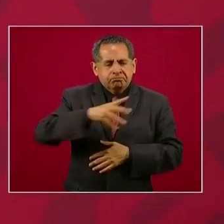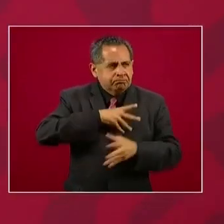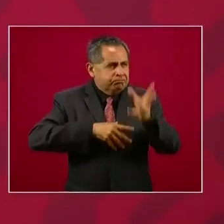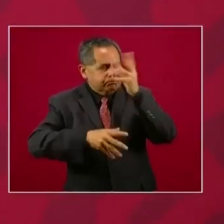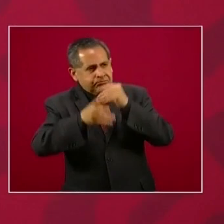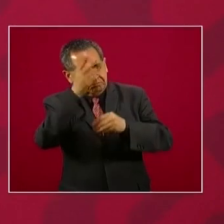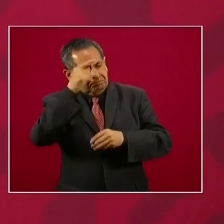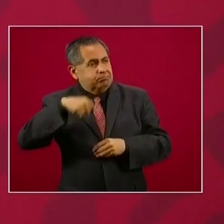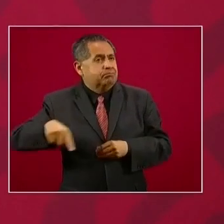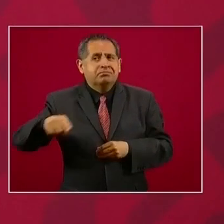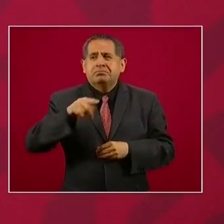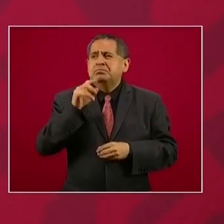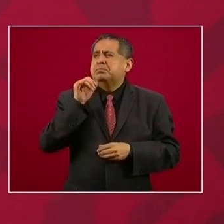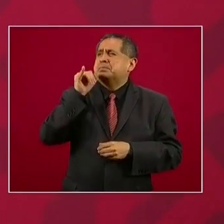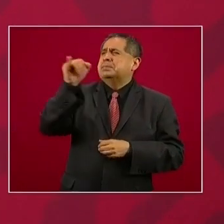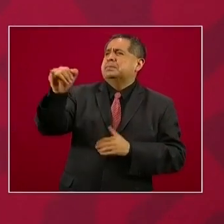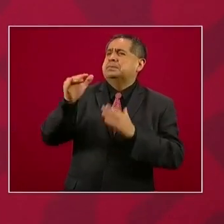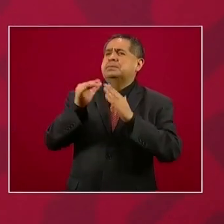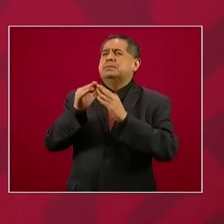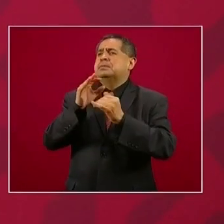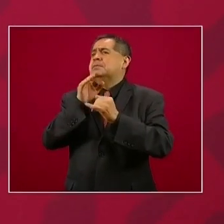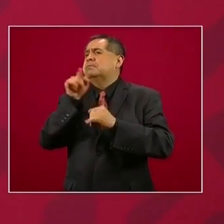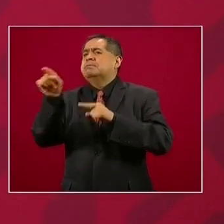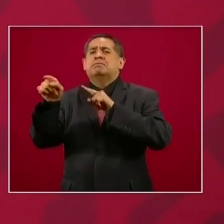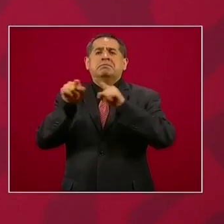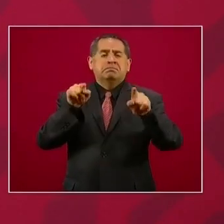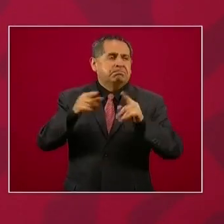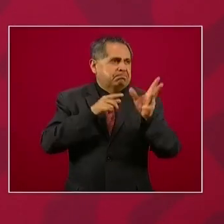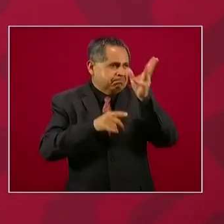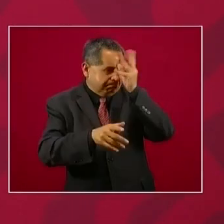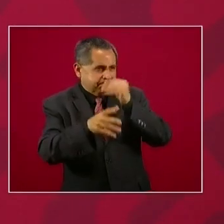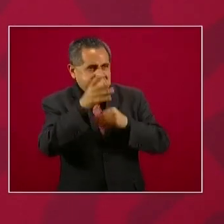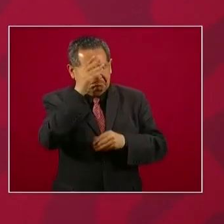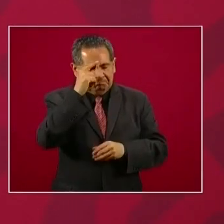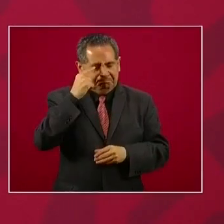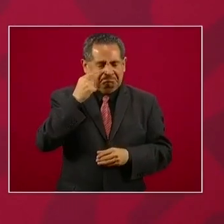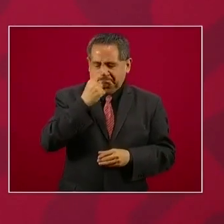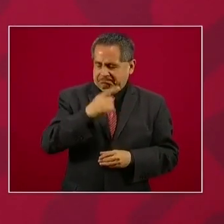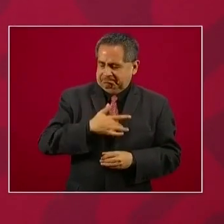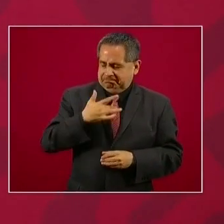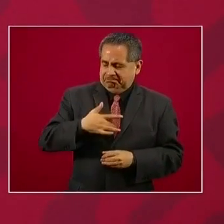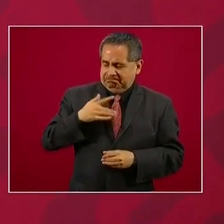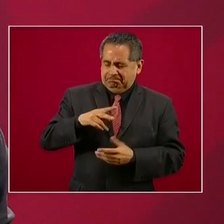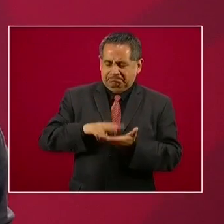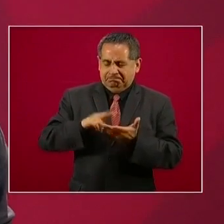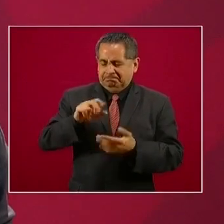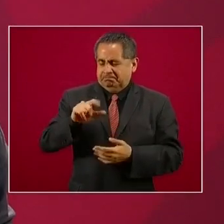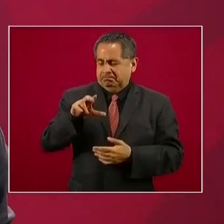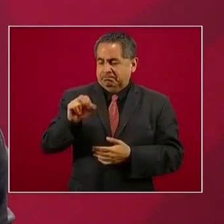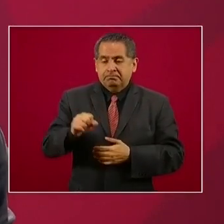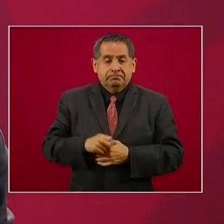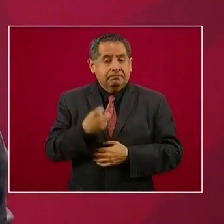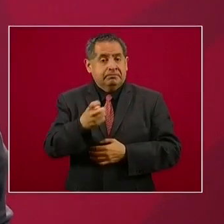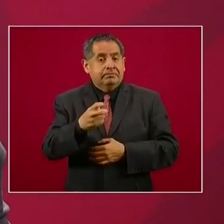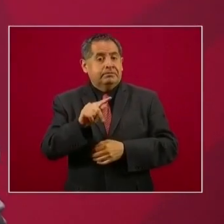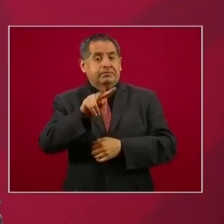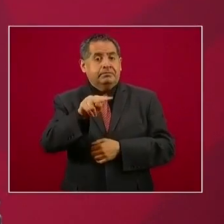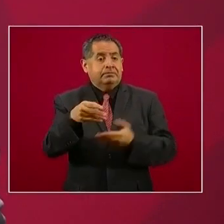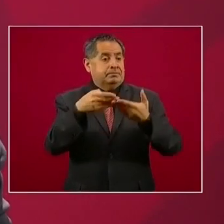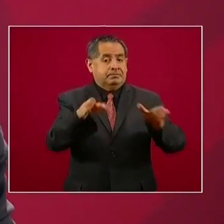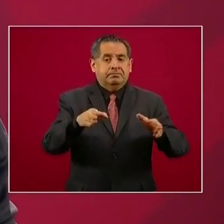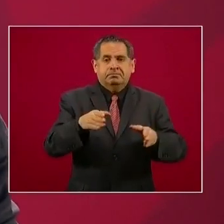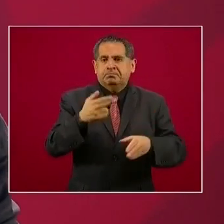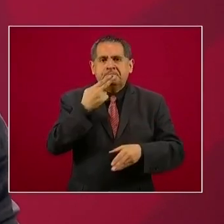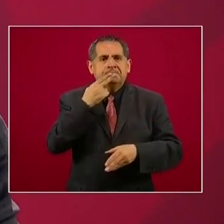último de los hogares en nuestro país y es sin duda la televisión abierta el medio de mayor